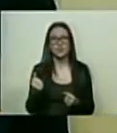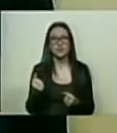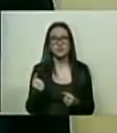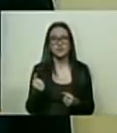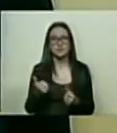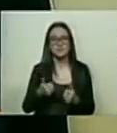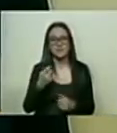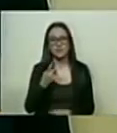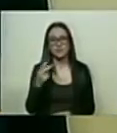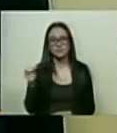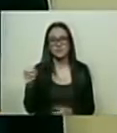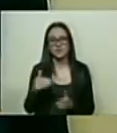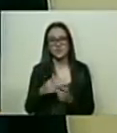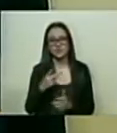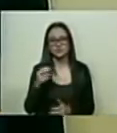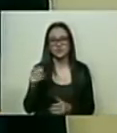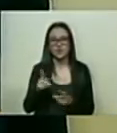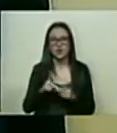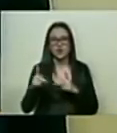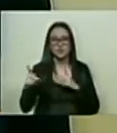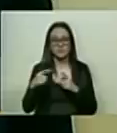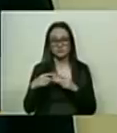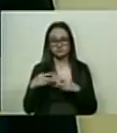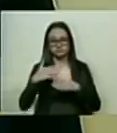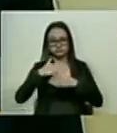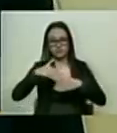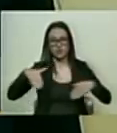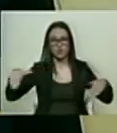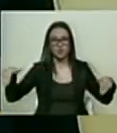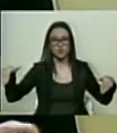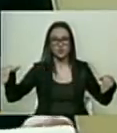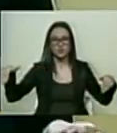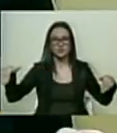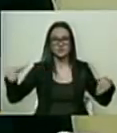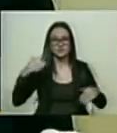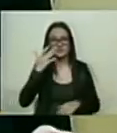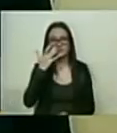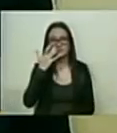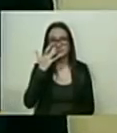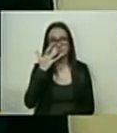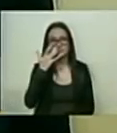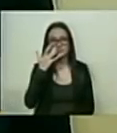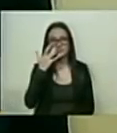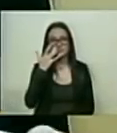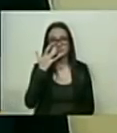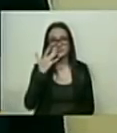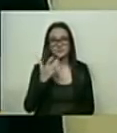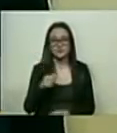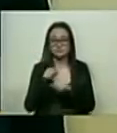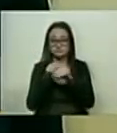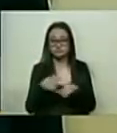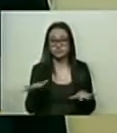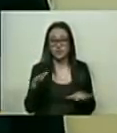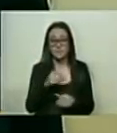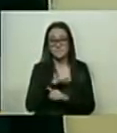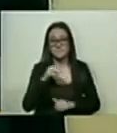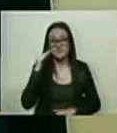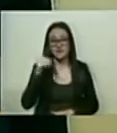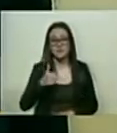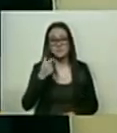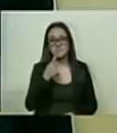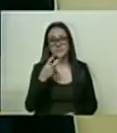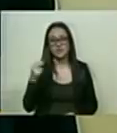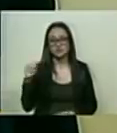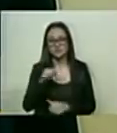más de 2.200 kilómetros que hay de frontera en común. Sin embargo, ese despliegue militar de más de 1.200 soldados en esta